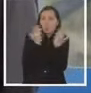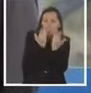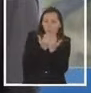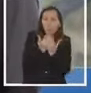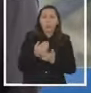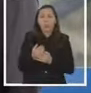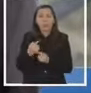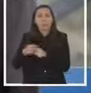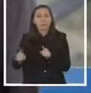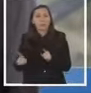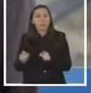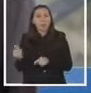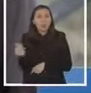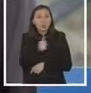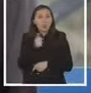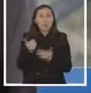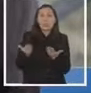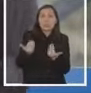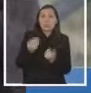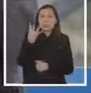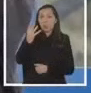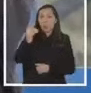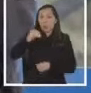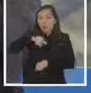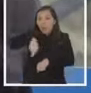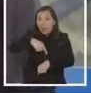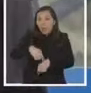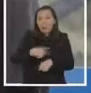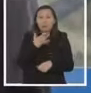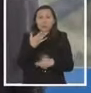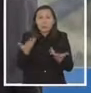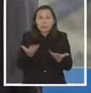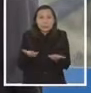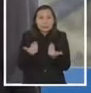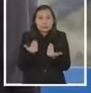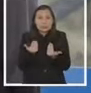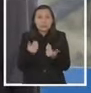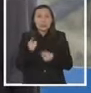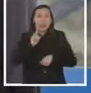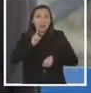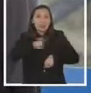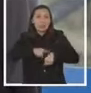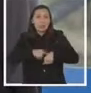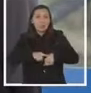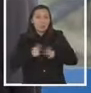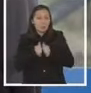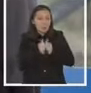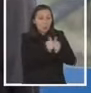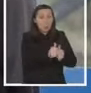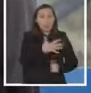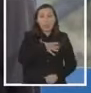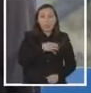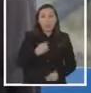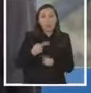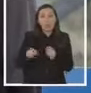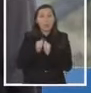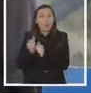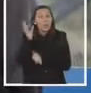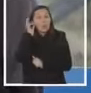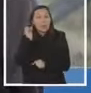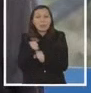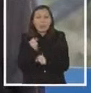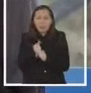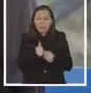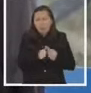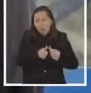estudiando, y todas necesitaban las 40 horas porque ellas necesitaban tener su tiempo para sus hijos. Otras compañeras que